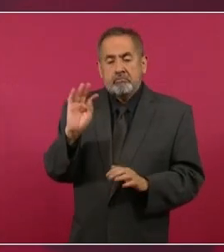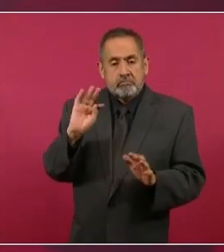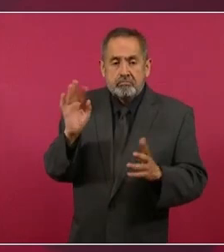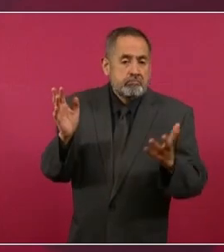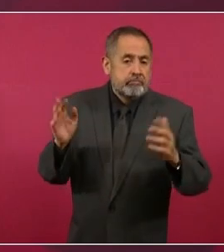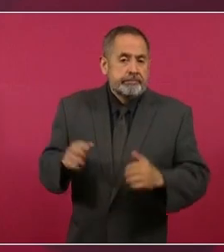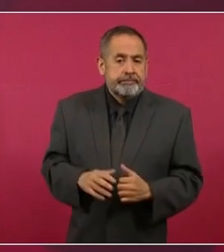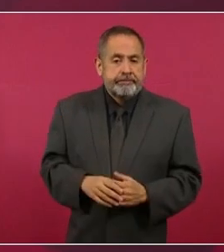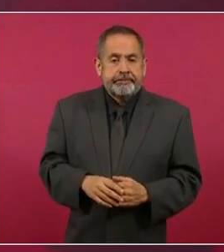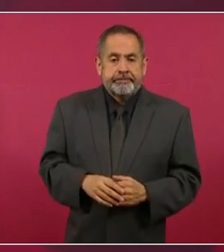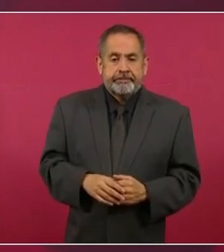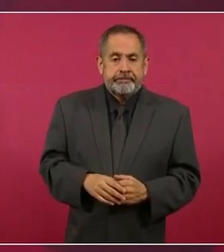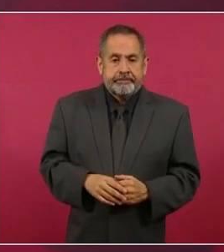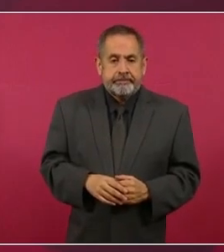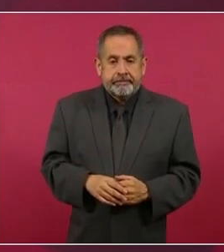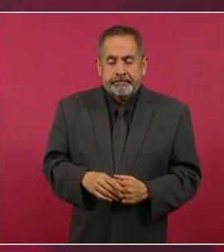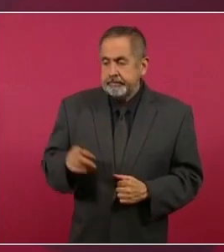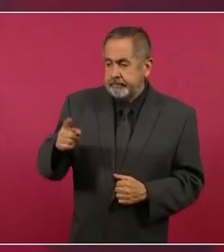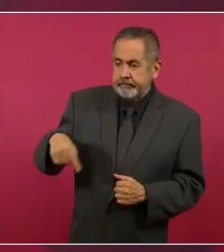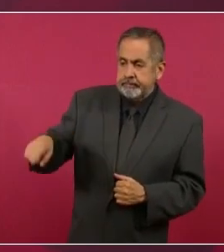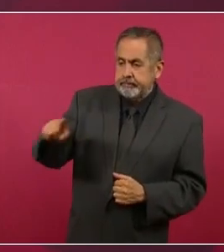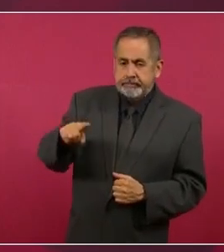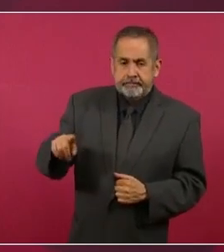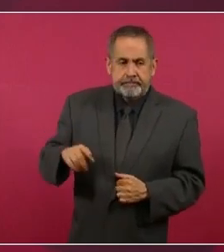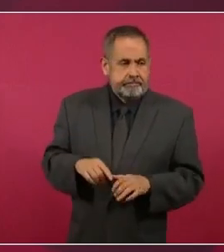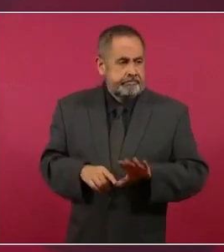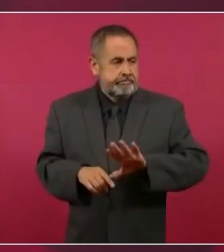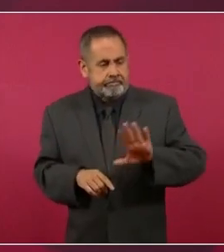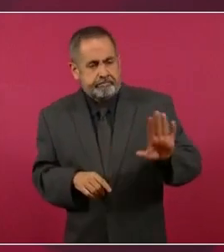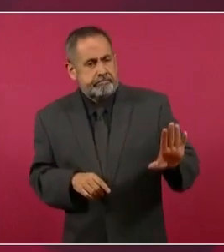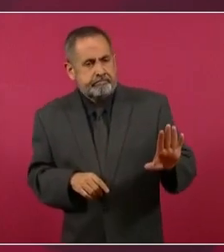sin cooptarlos, sin comprarlos,